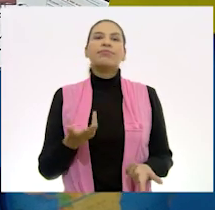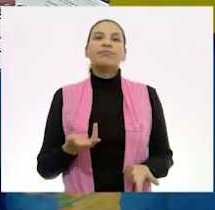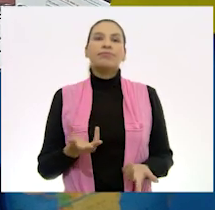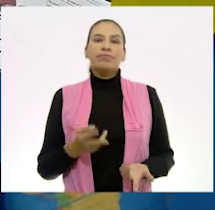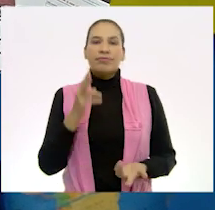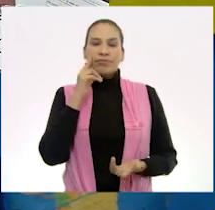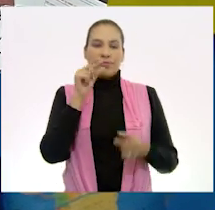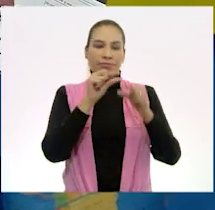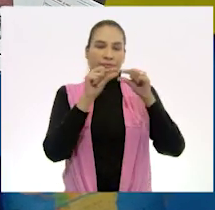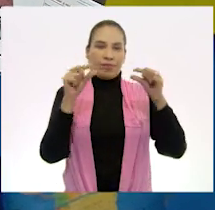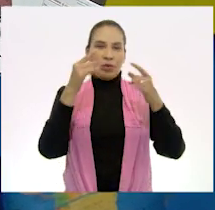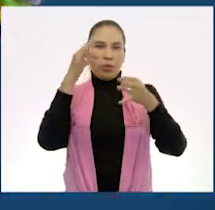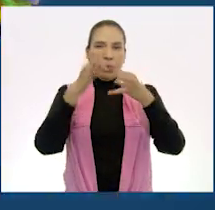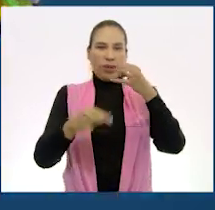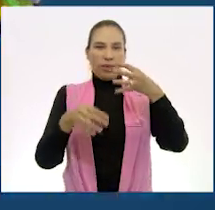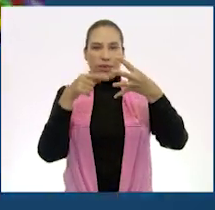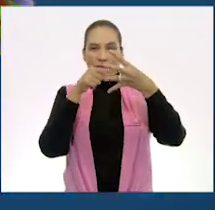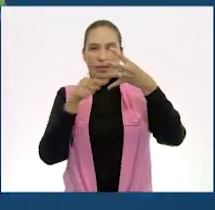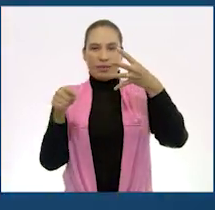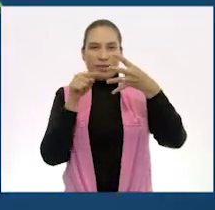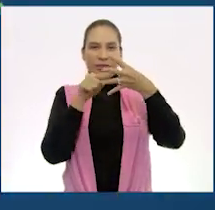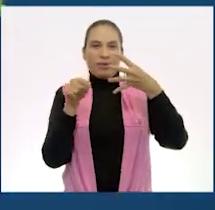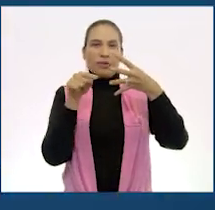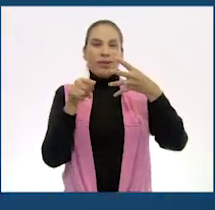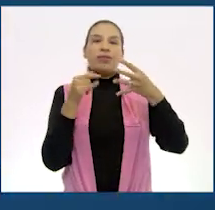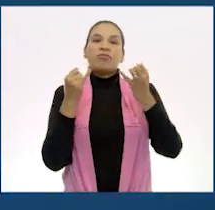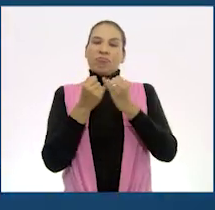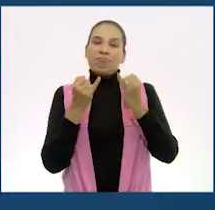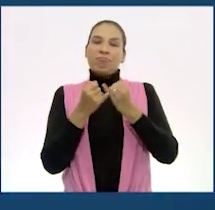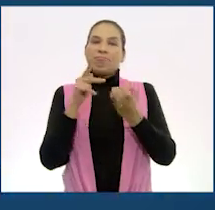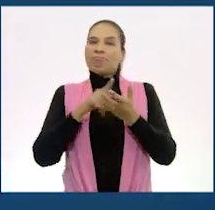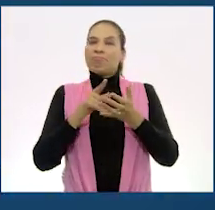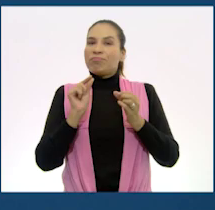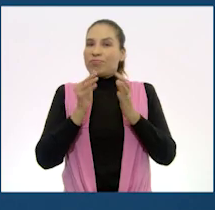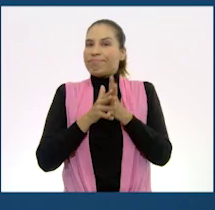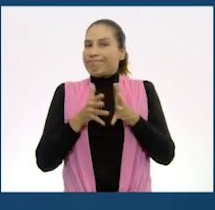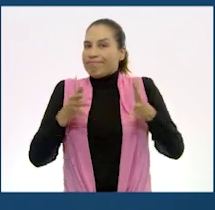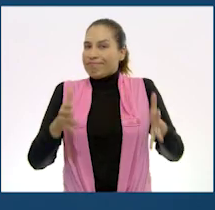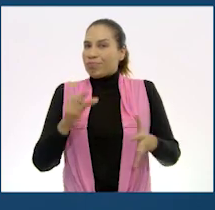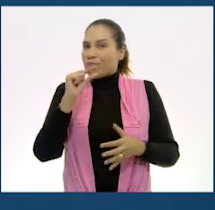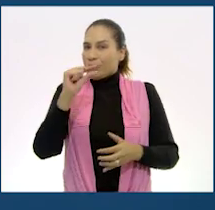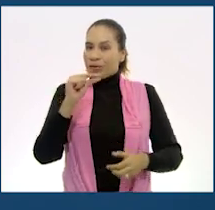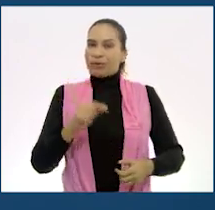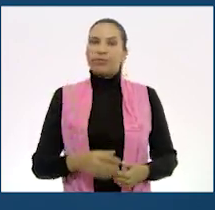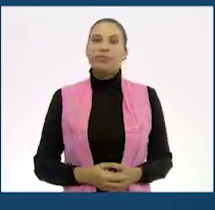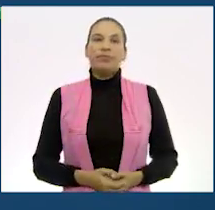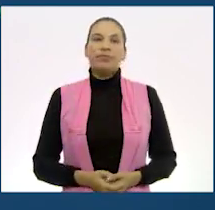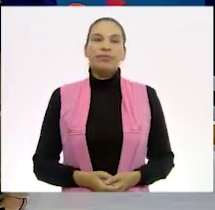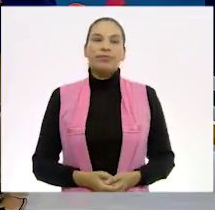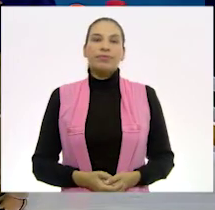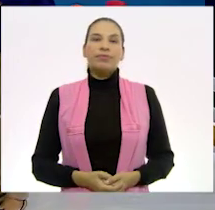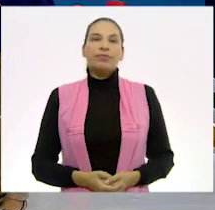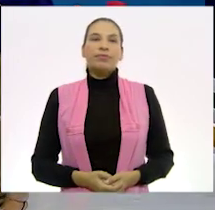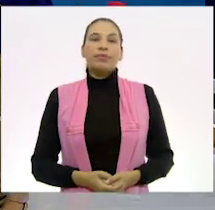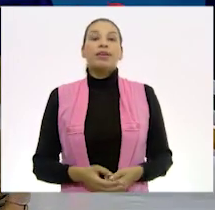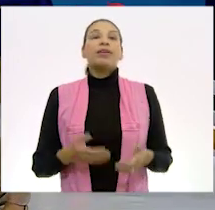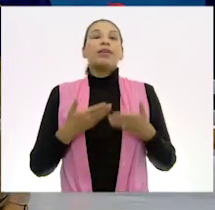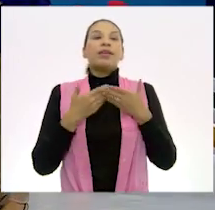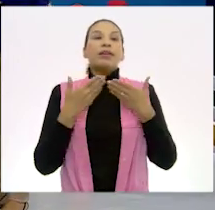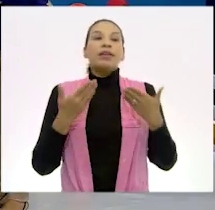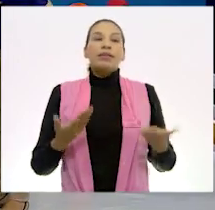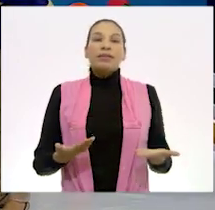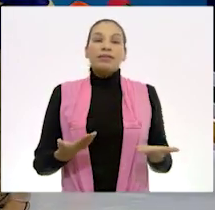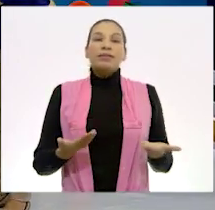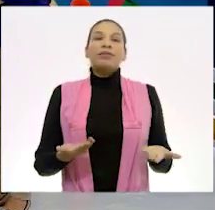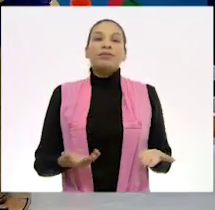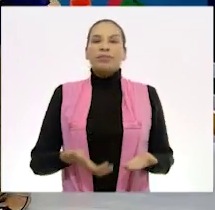en esta penúltima fila y él tiene también sobrepeso. Ahora,